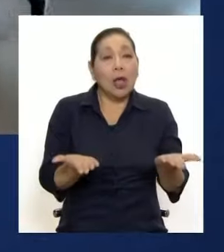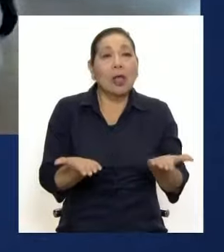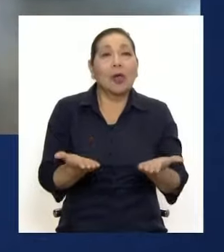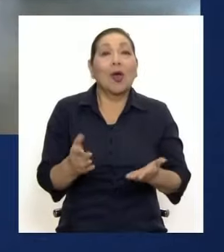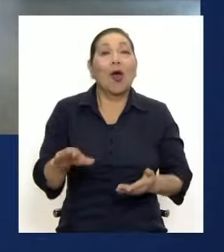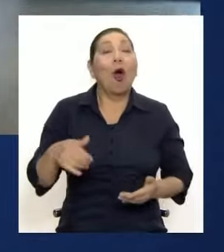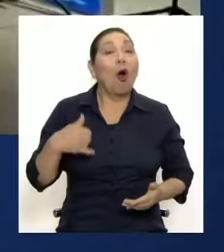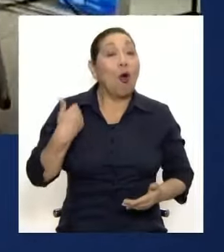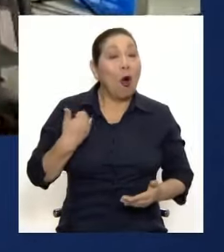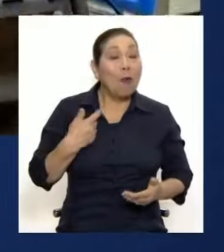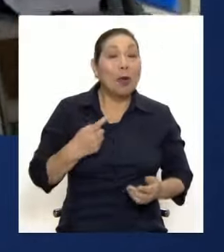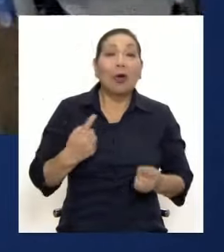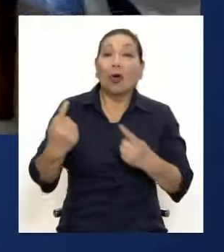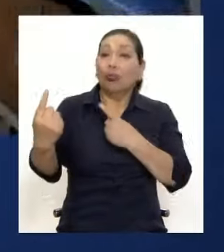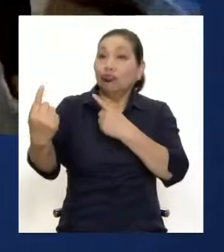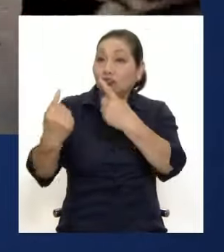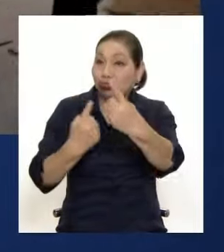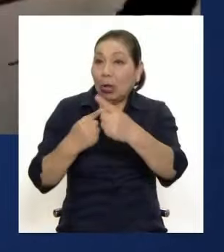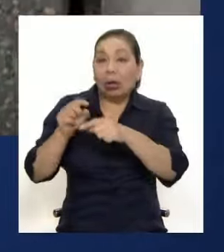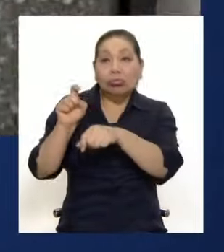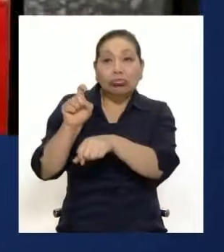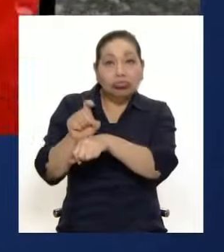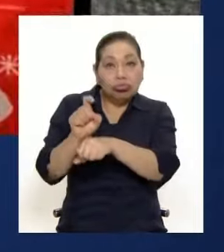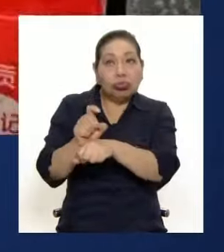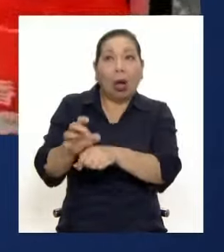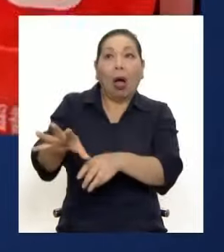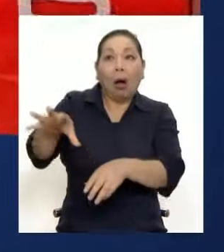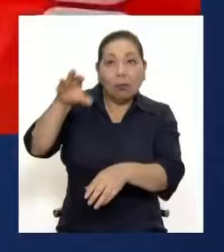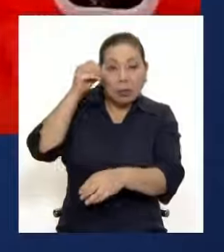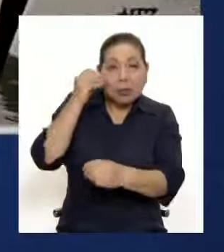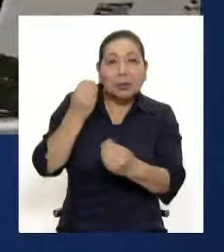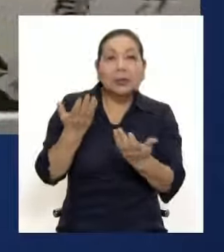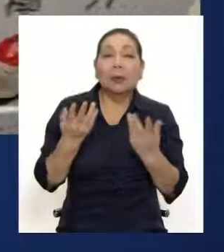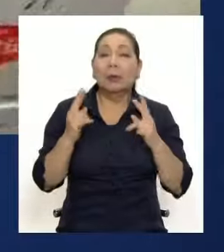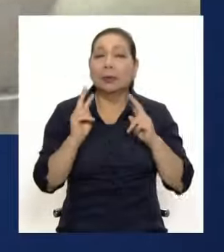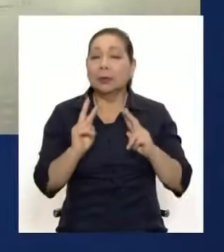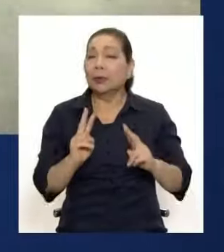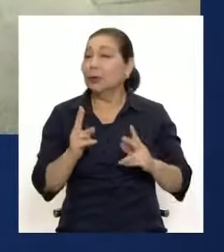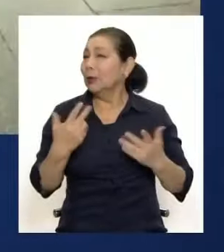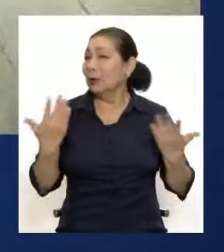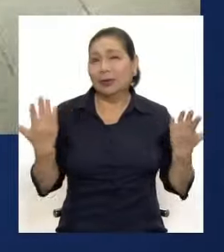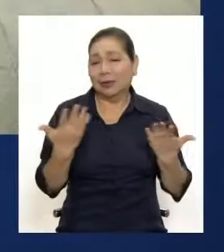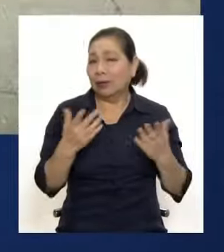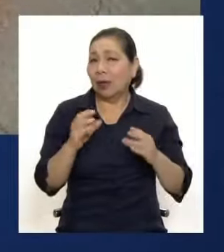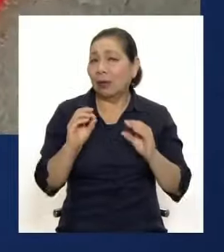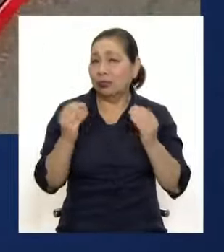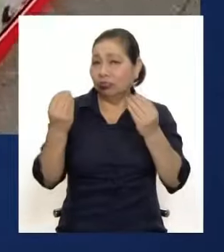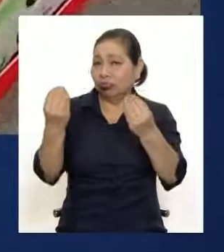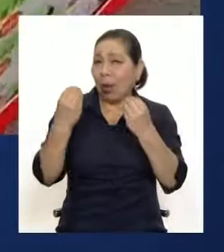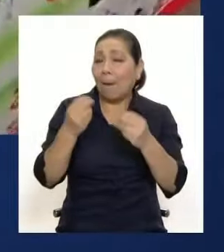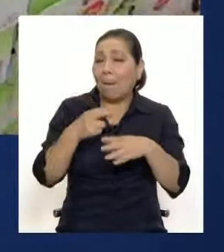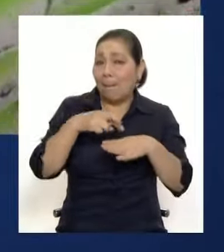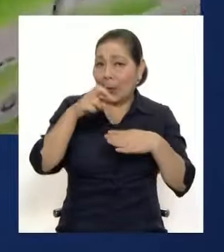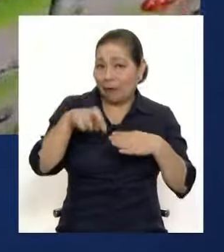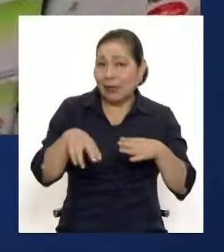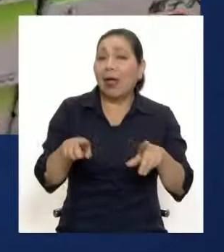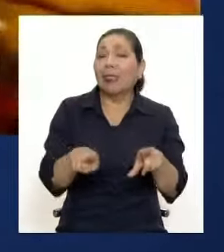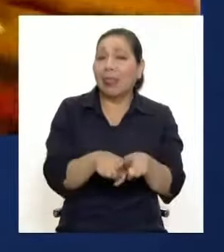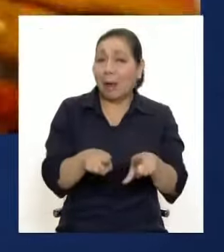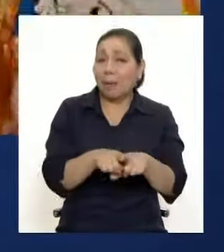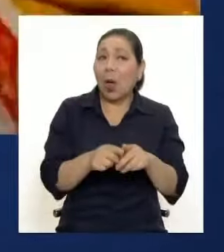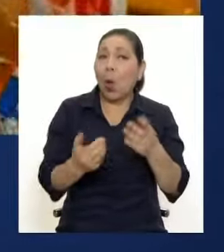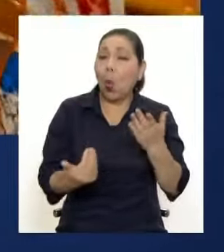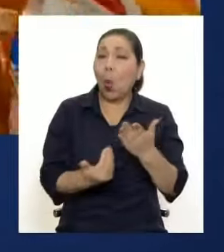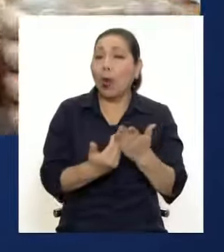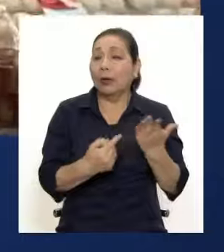nuestros jóvenes no de poder capacitarse y con miras no solamente a esta capacitación de profesionales sino también de que esta